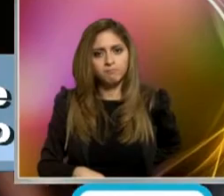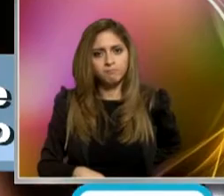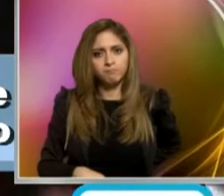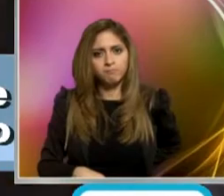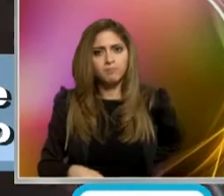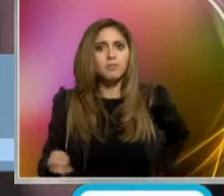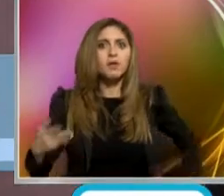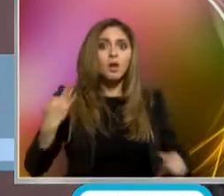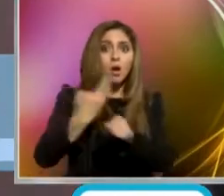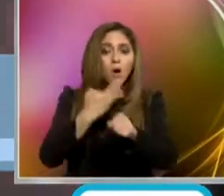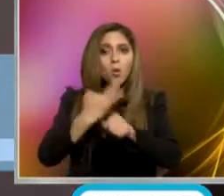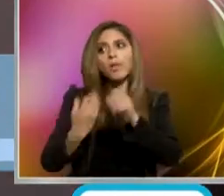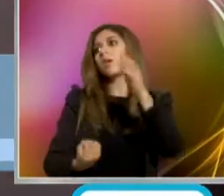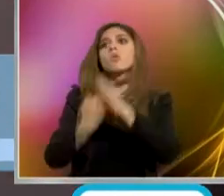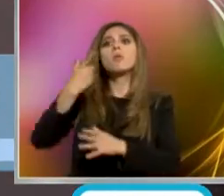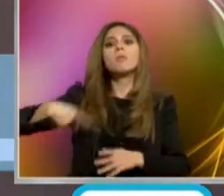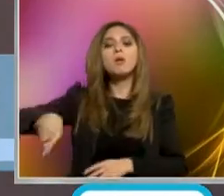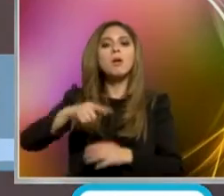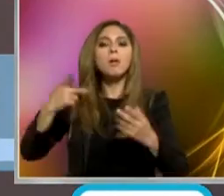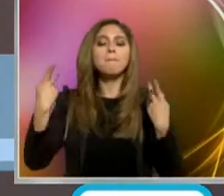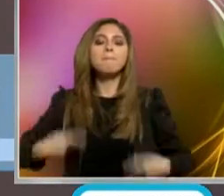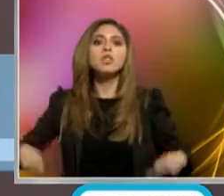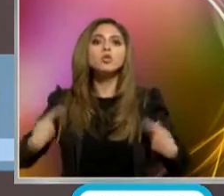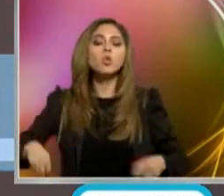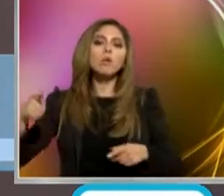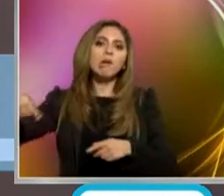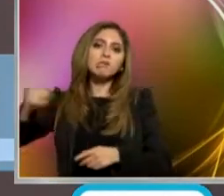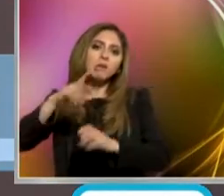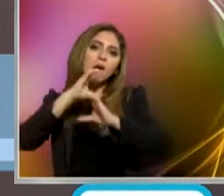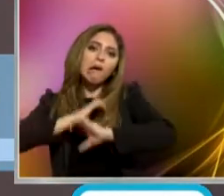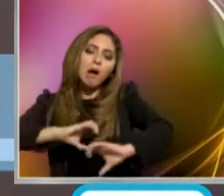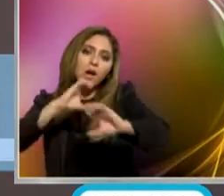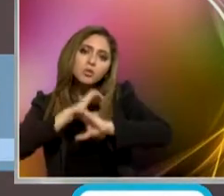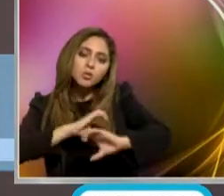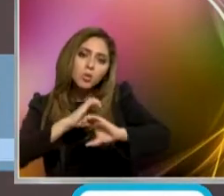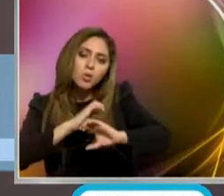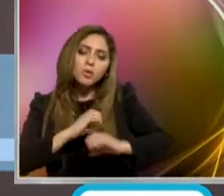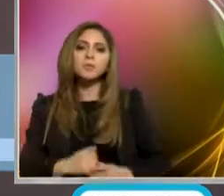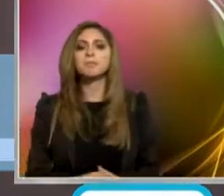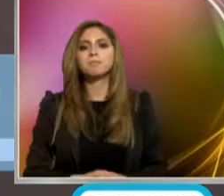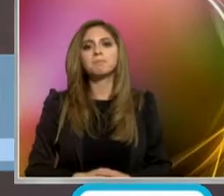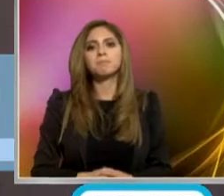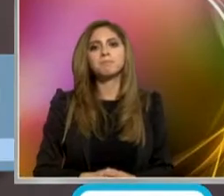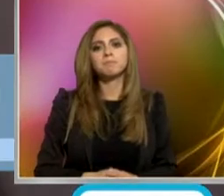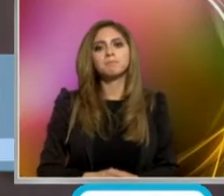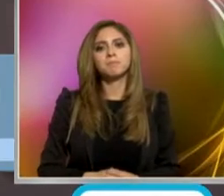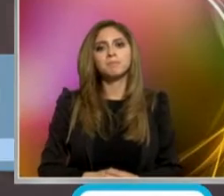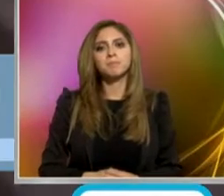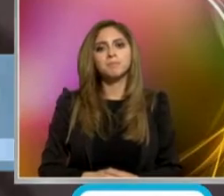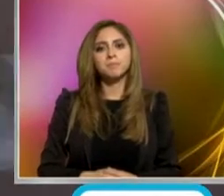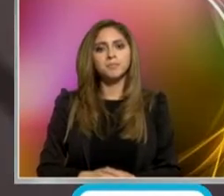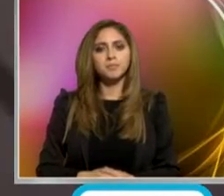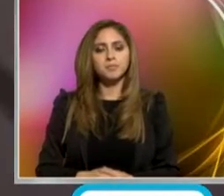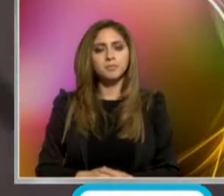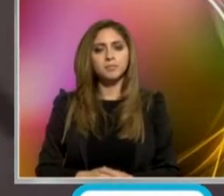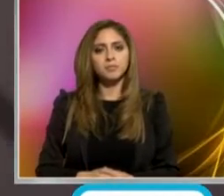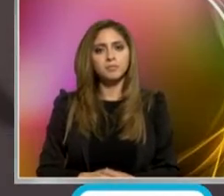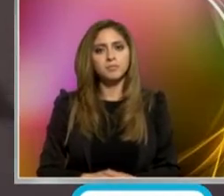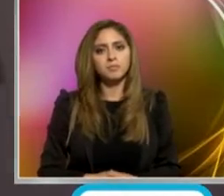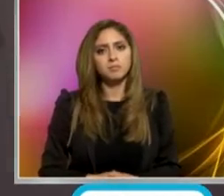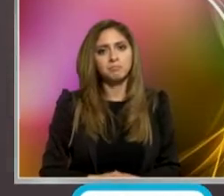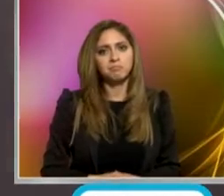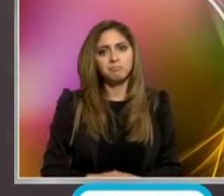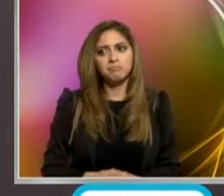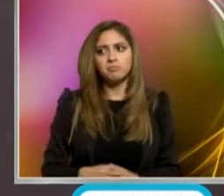estos artistas y llegara a la idea de preguntarse de alguna manera por